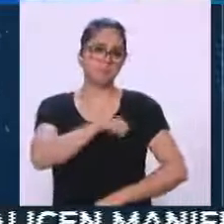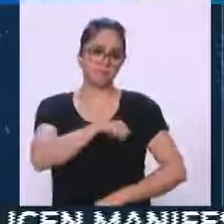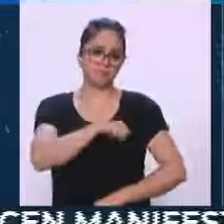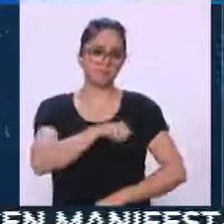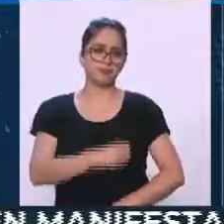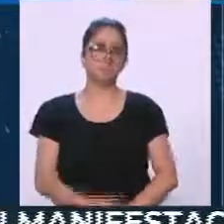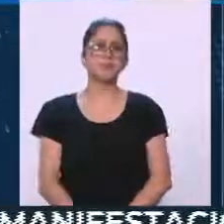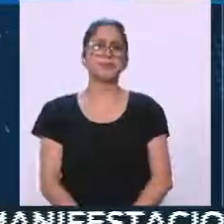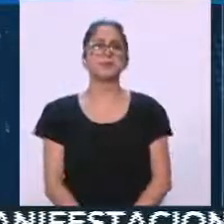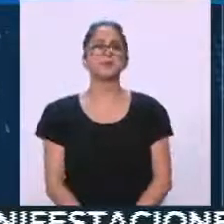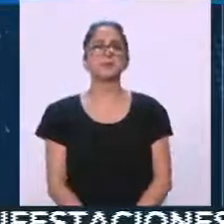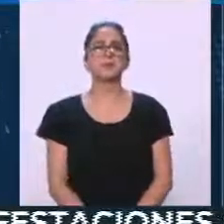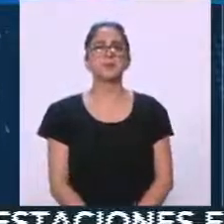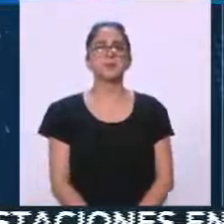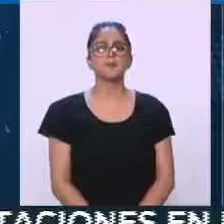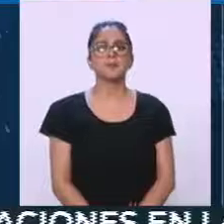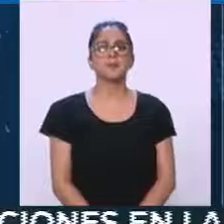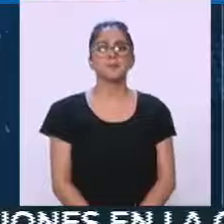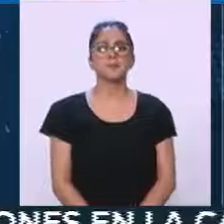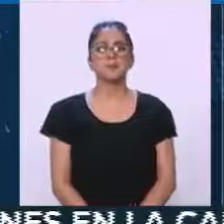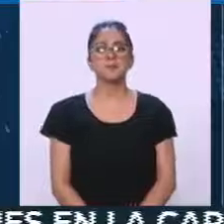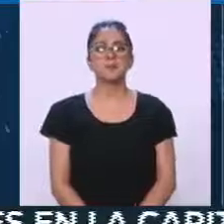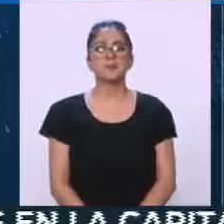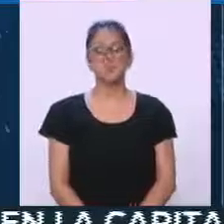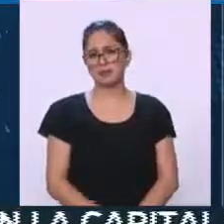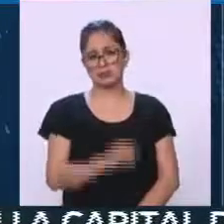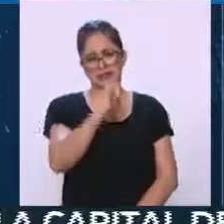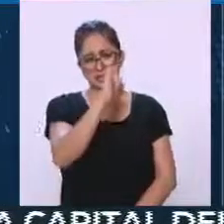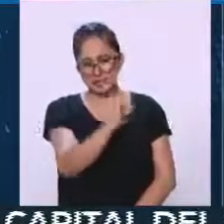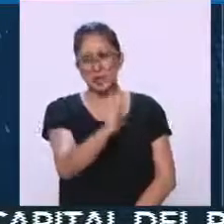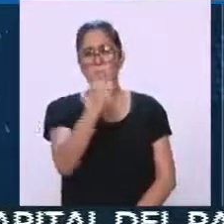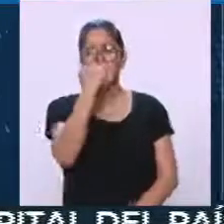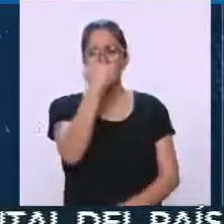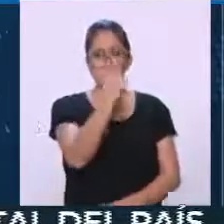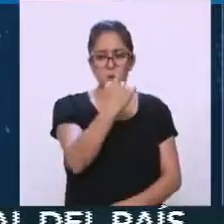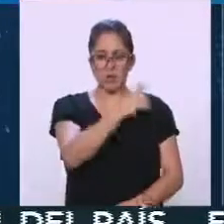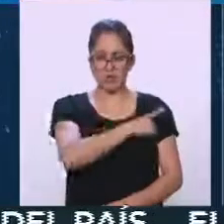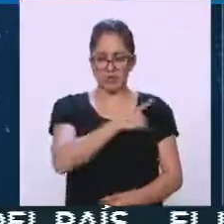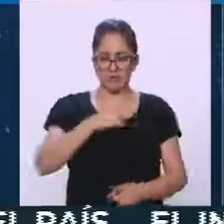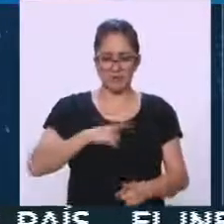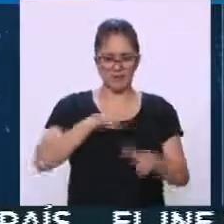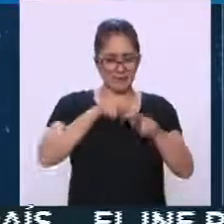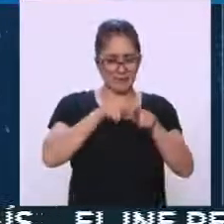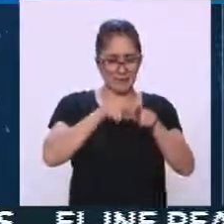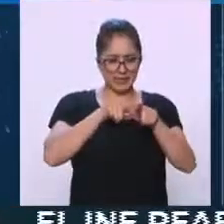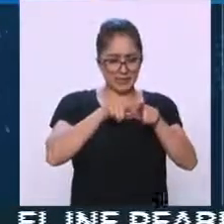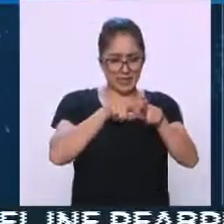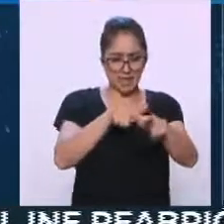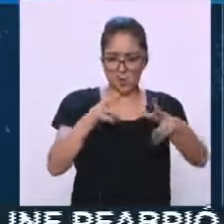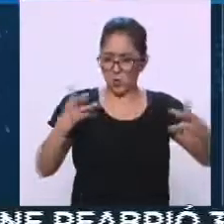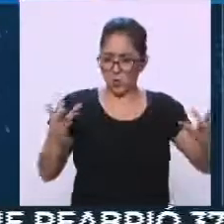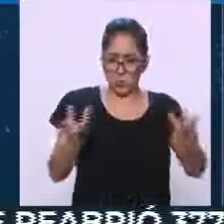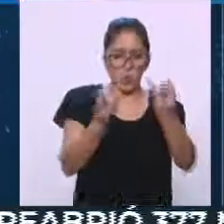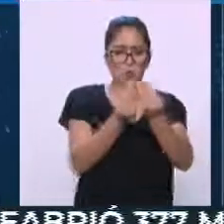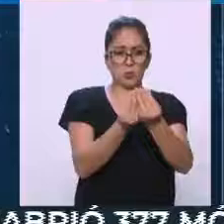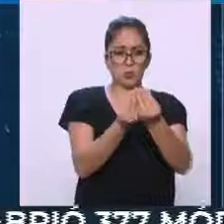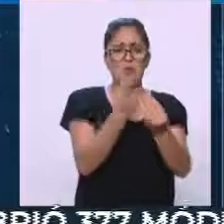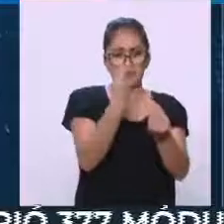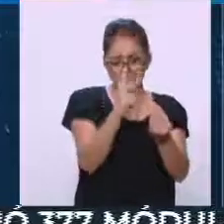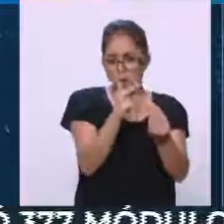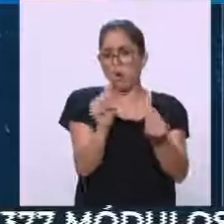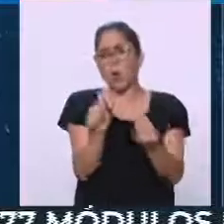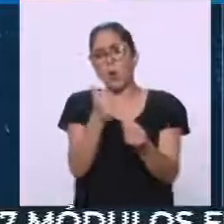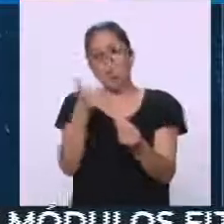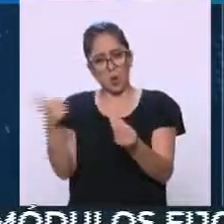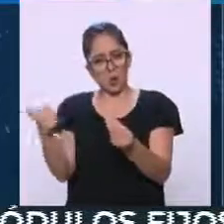sea, una cosa es esto de ir alineados, pero además sí hay cierto margen de maniobra que los estados han